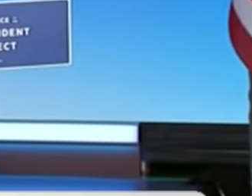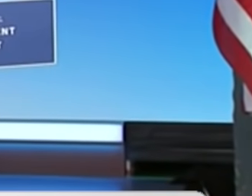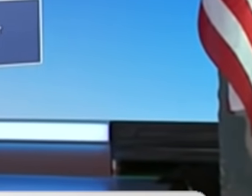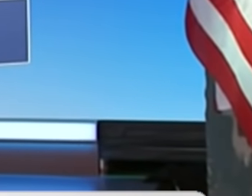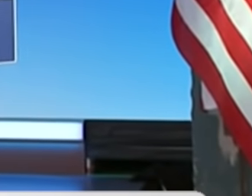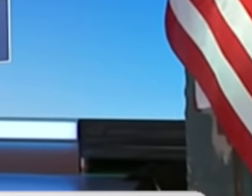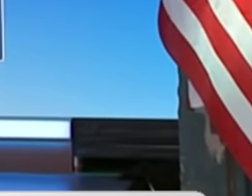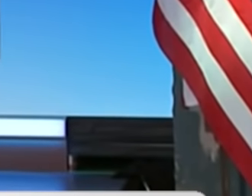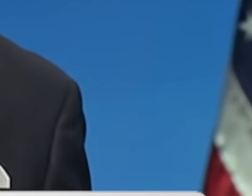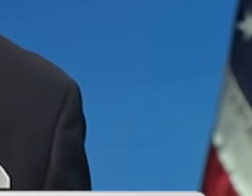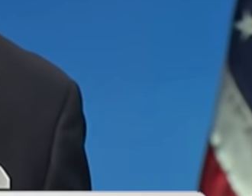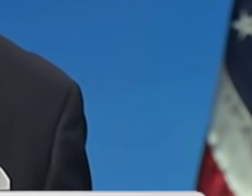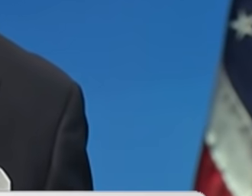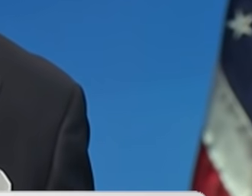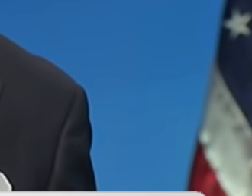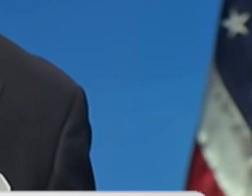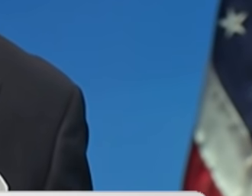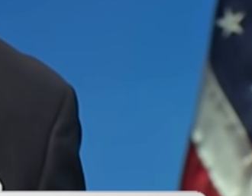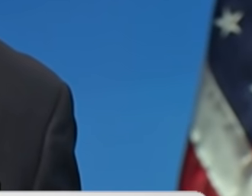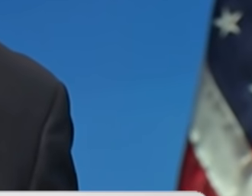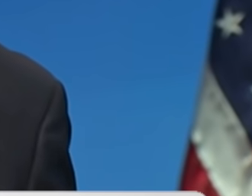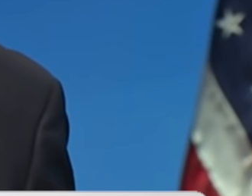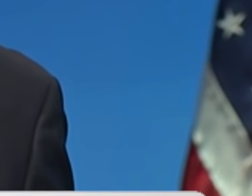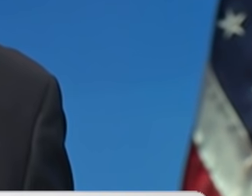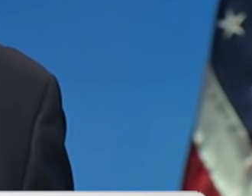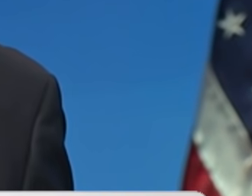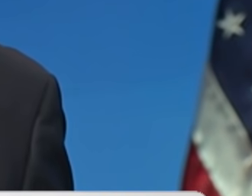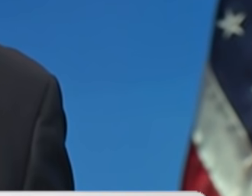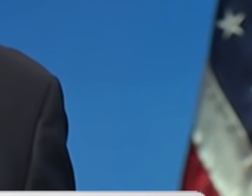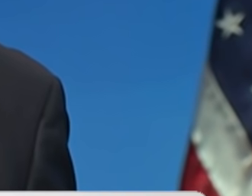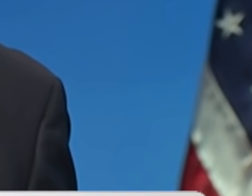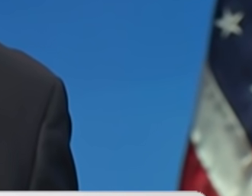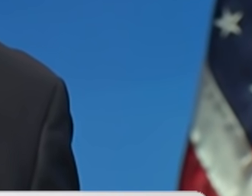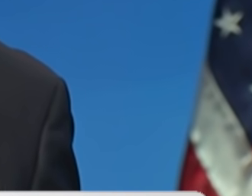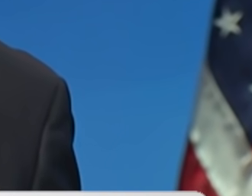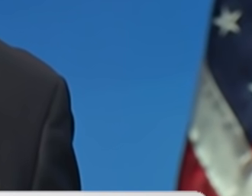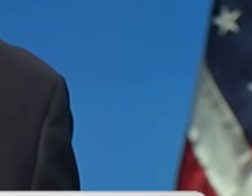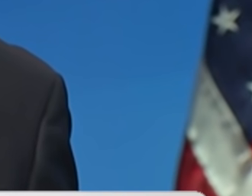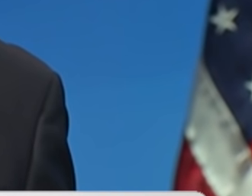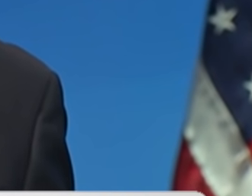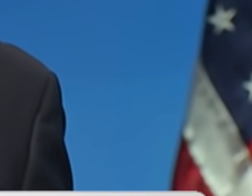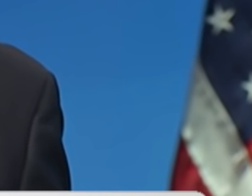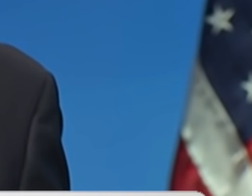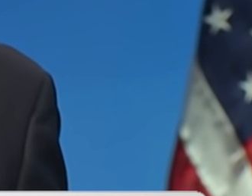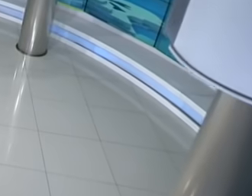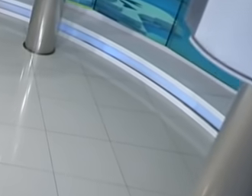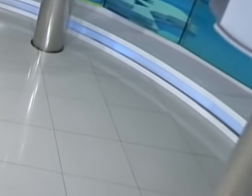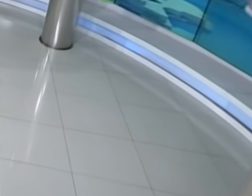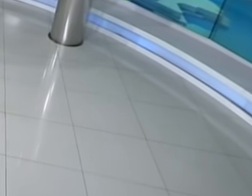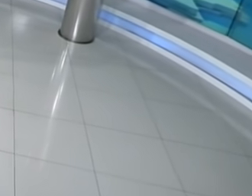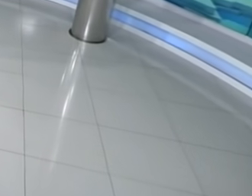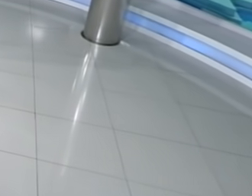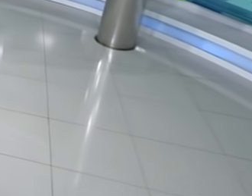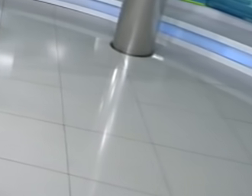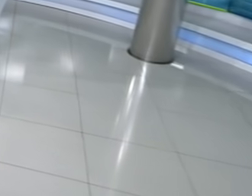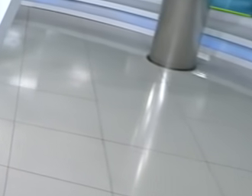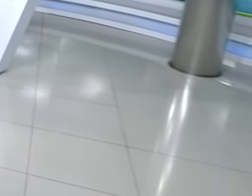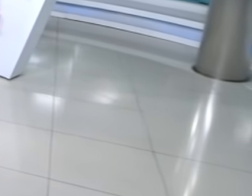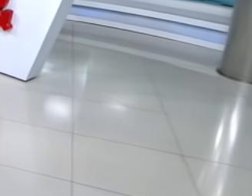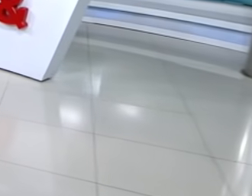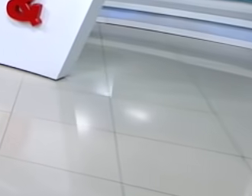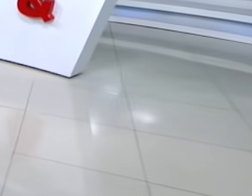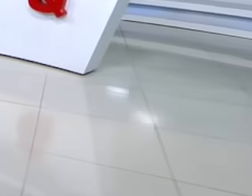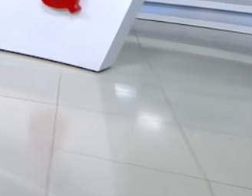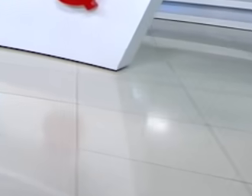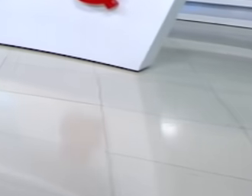de decretos en su primer día como presidente para contrarrestar el efecto Trump. Con